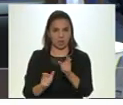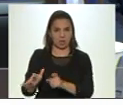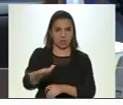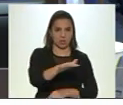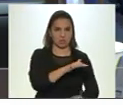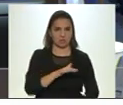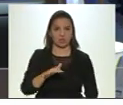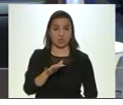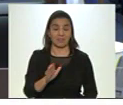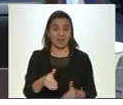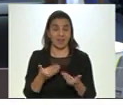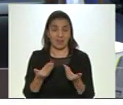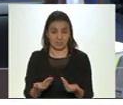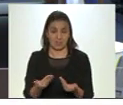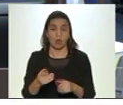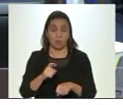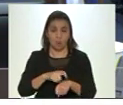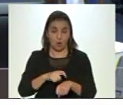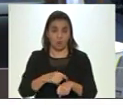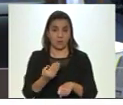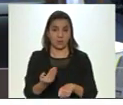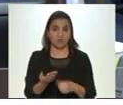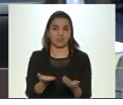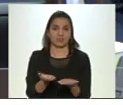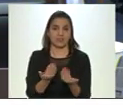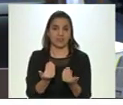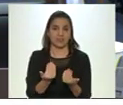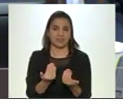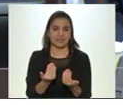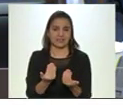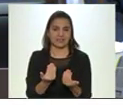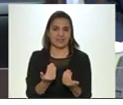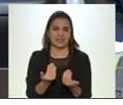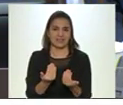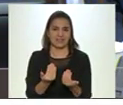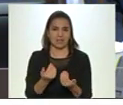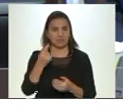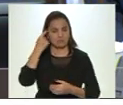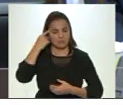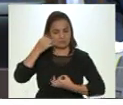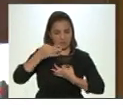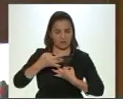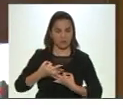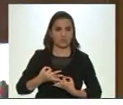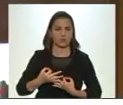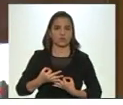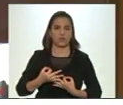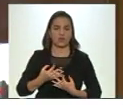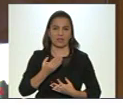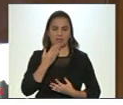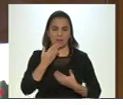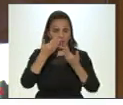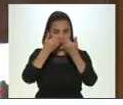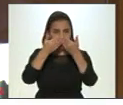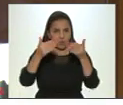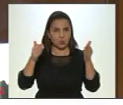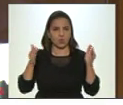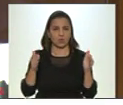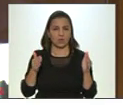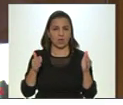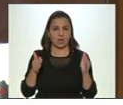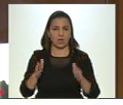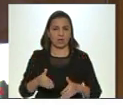y son en estos momentos en los cuales se requiere la templanza, se requiere también la apertura y